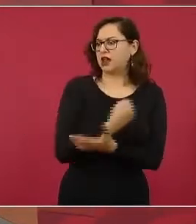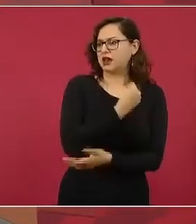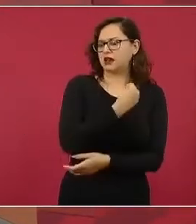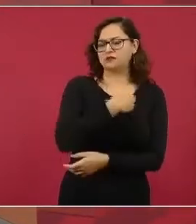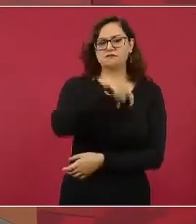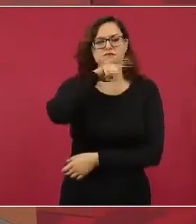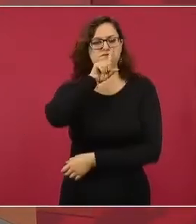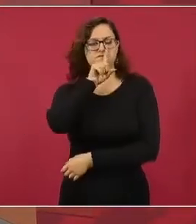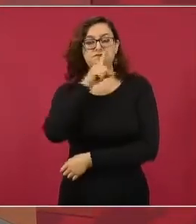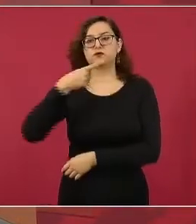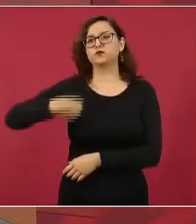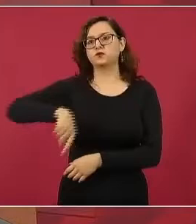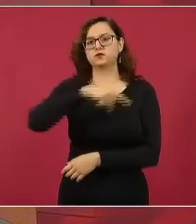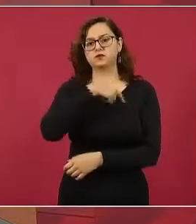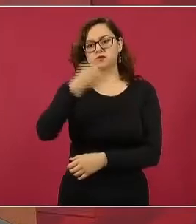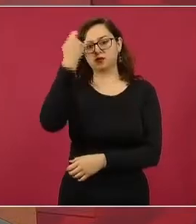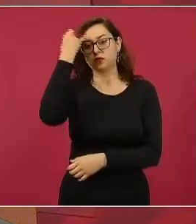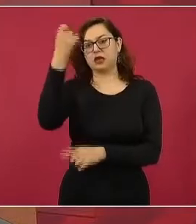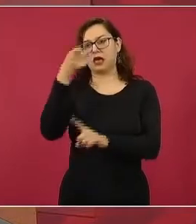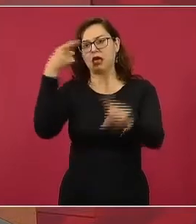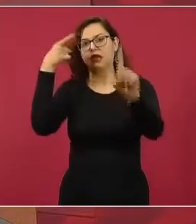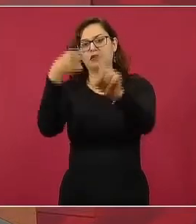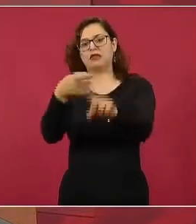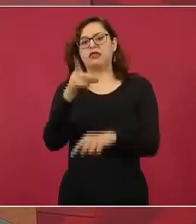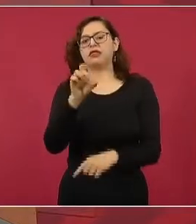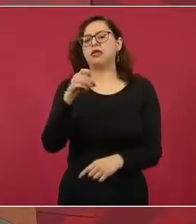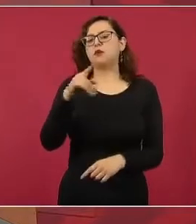porque va a ganar.